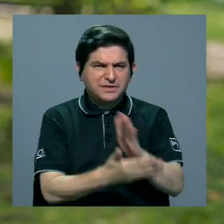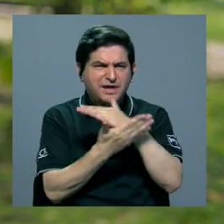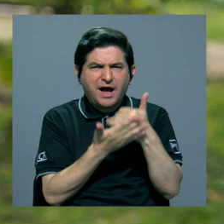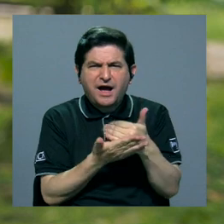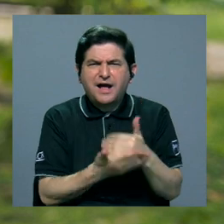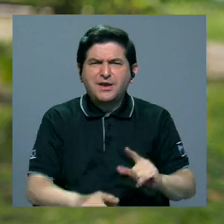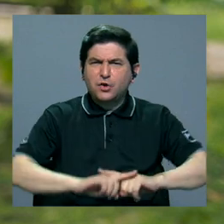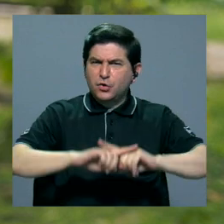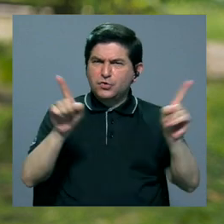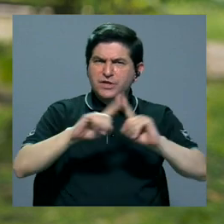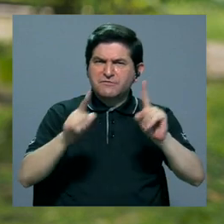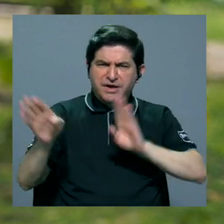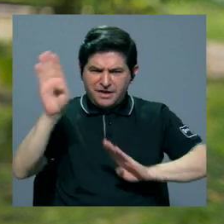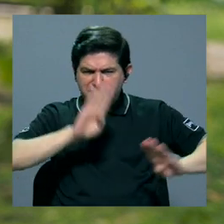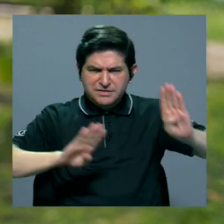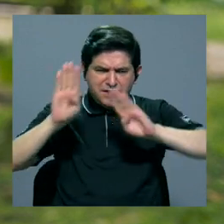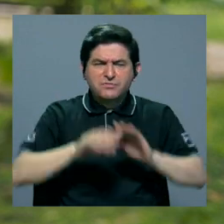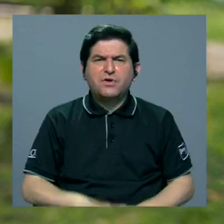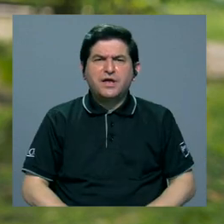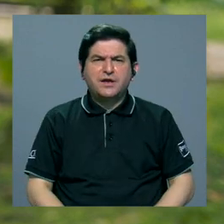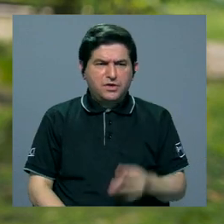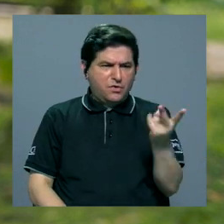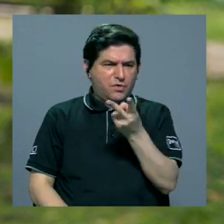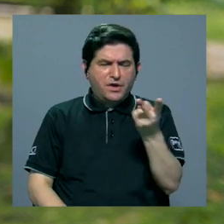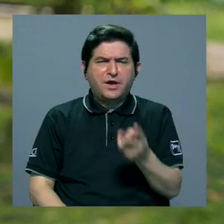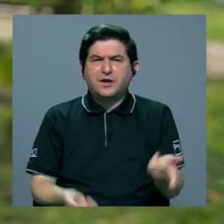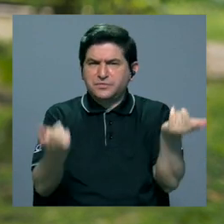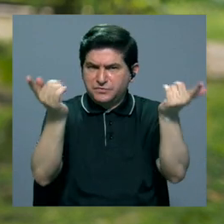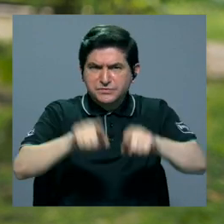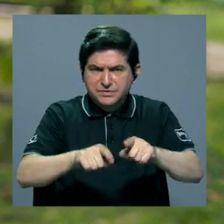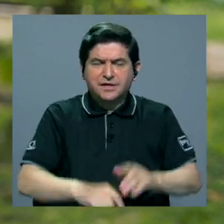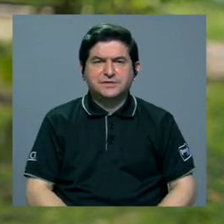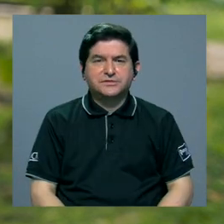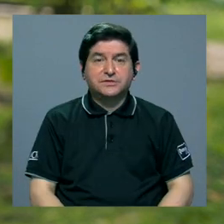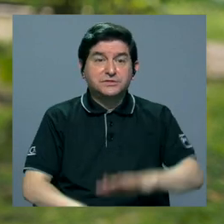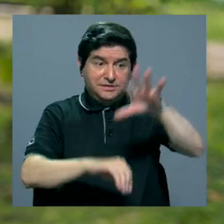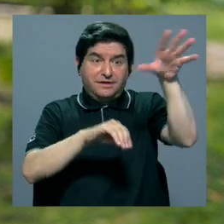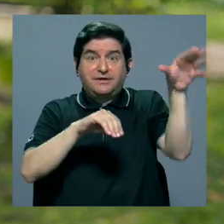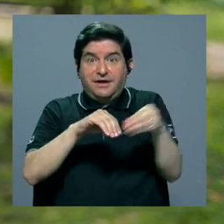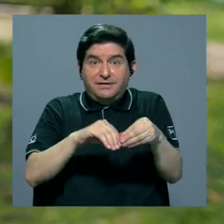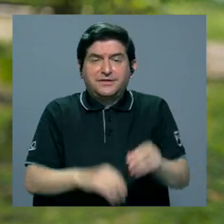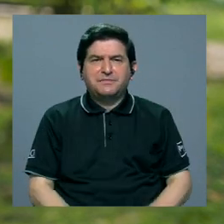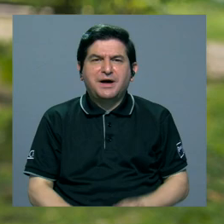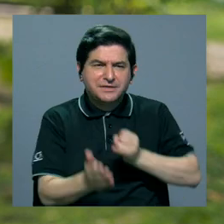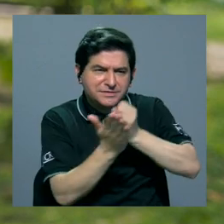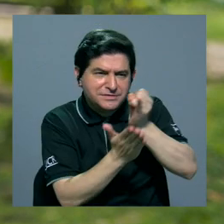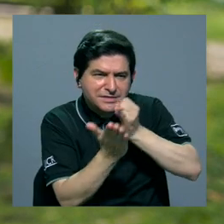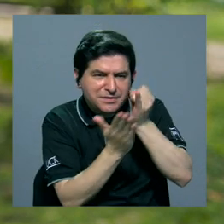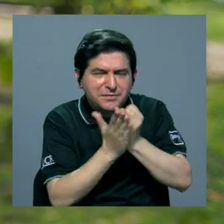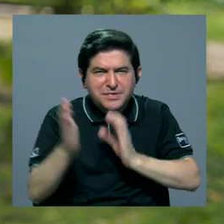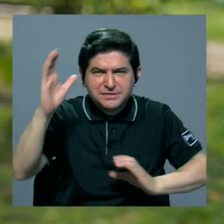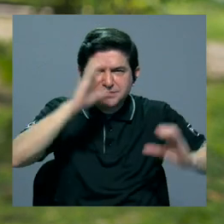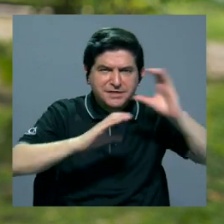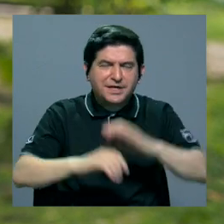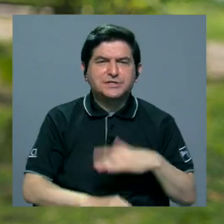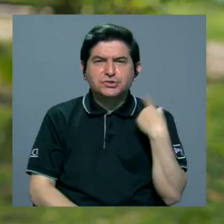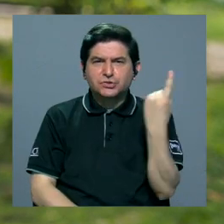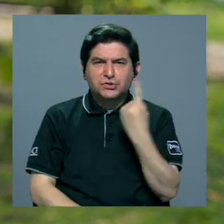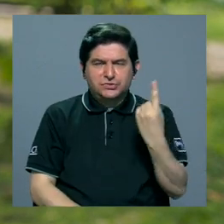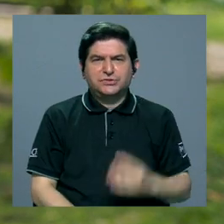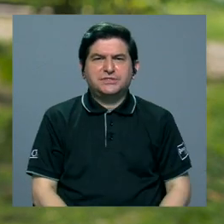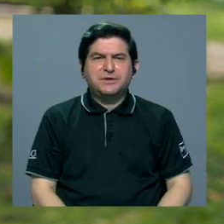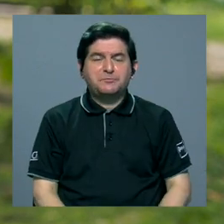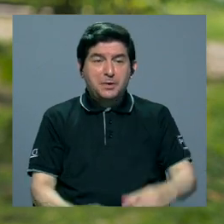puede estar diferente biológicamente en estos dos individuos. Y además de esto, en las investigaciones científicas siempre se